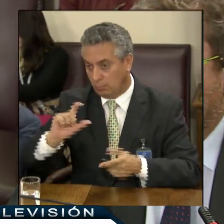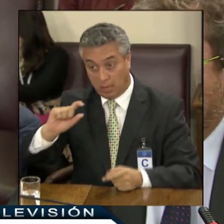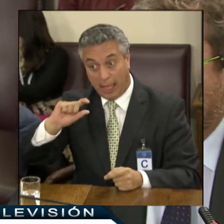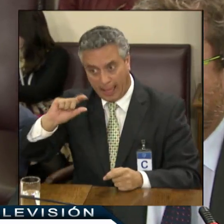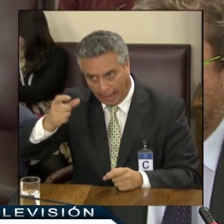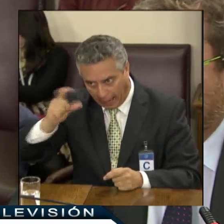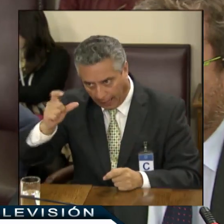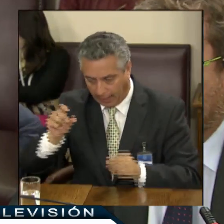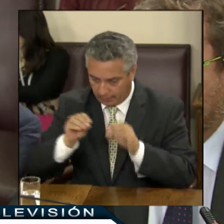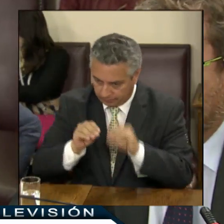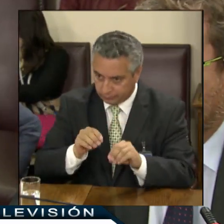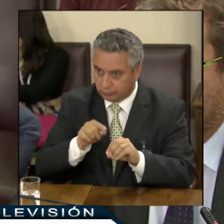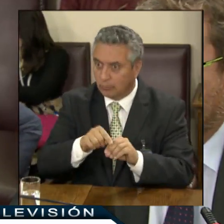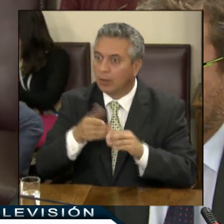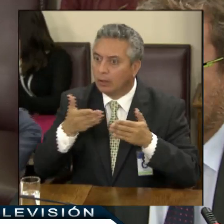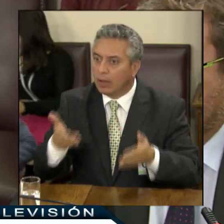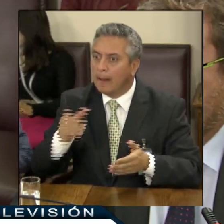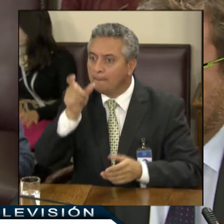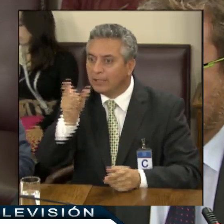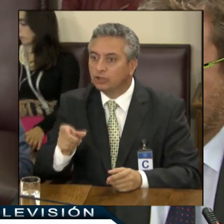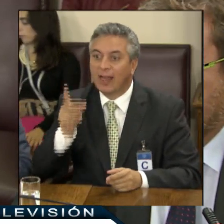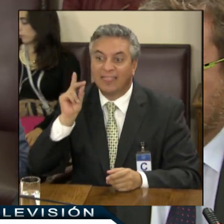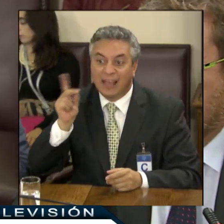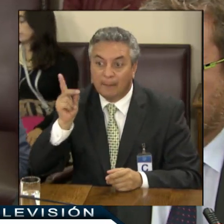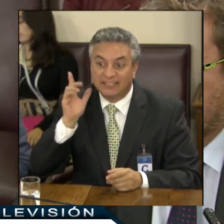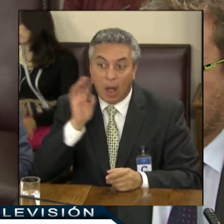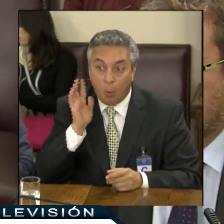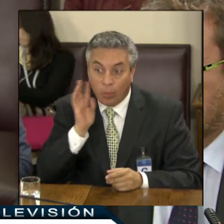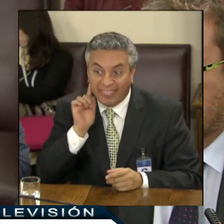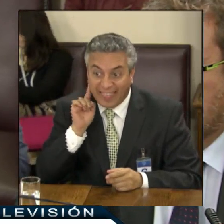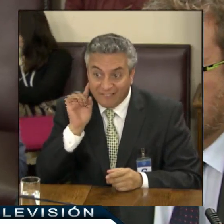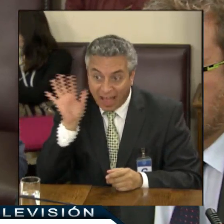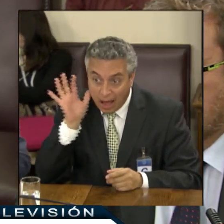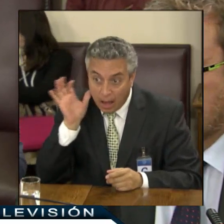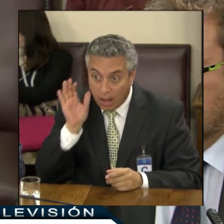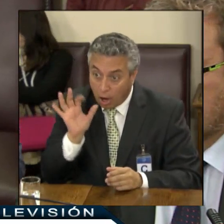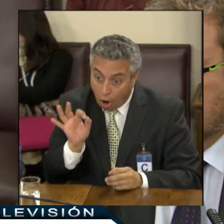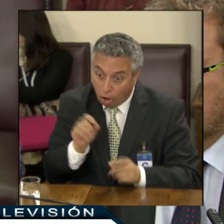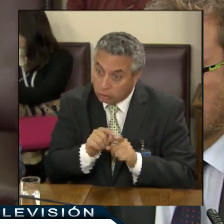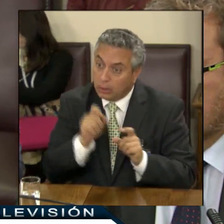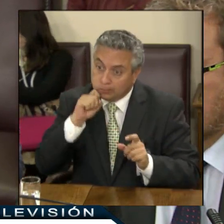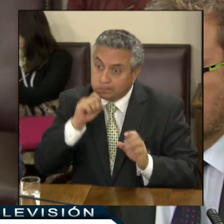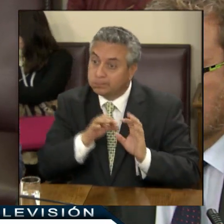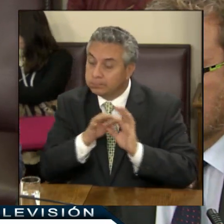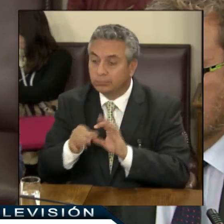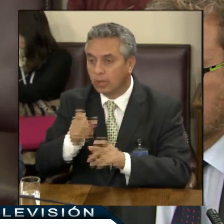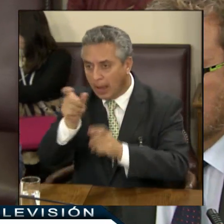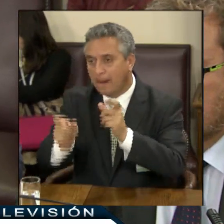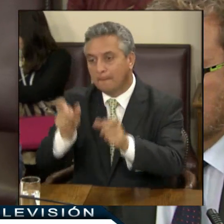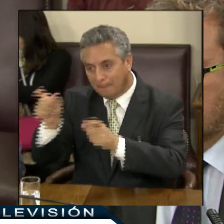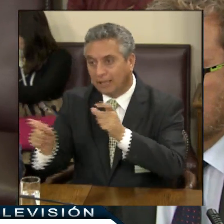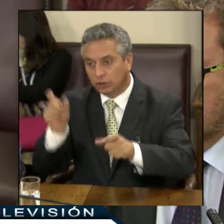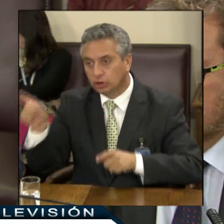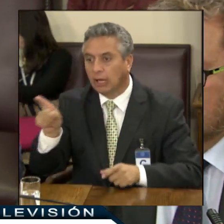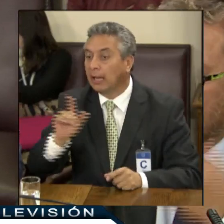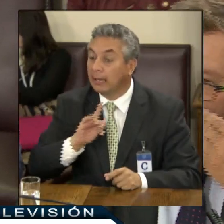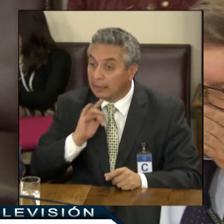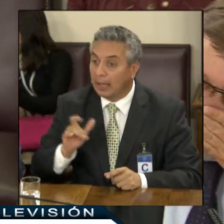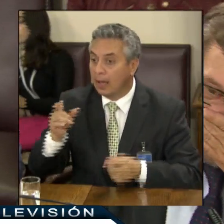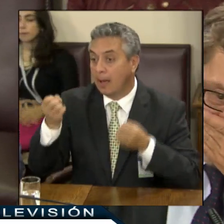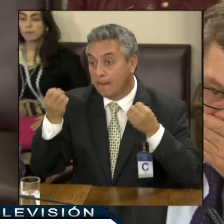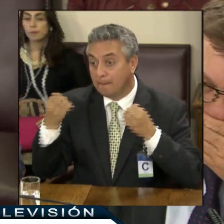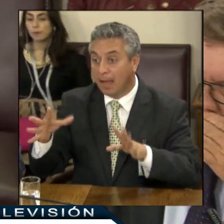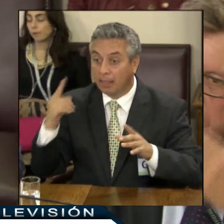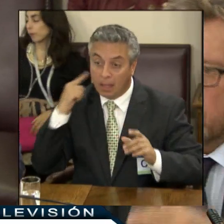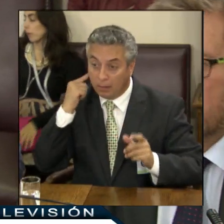g que se define persona con discapacidad auditiva propiamente tal o propiamente tales que son aquellas personas que han perdido el